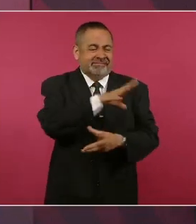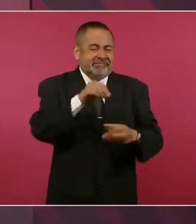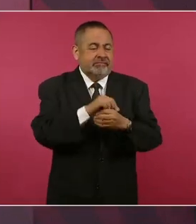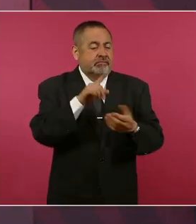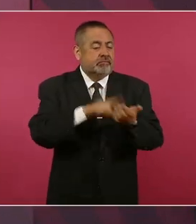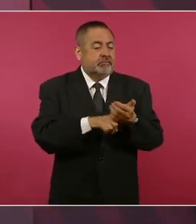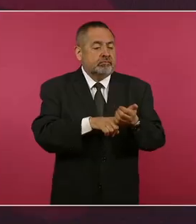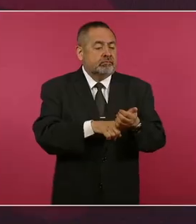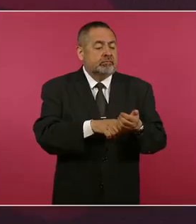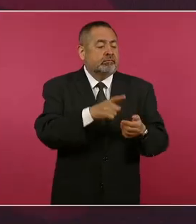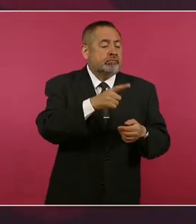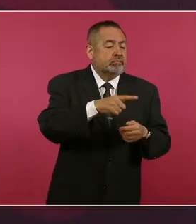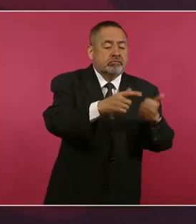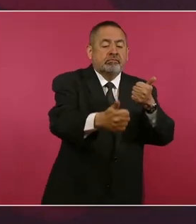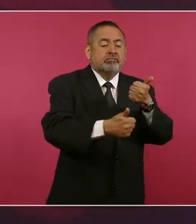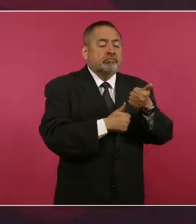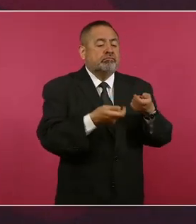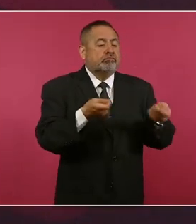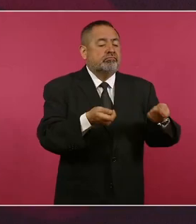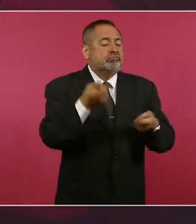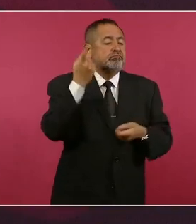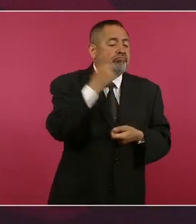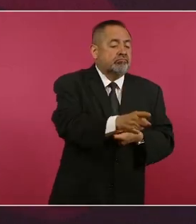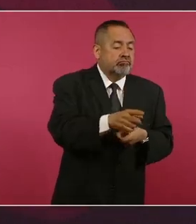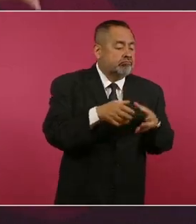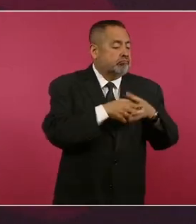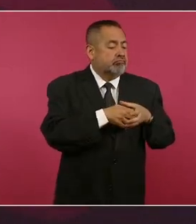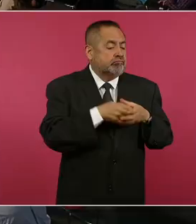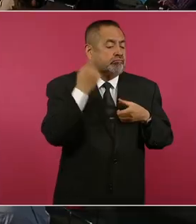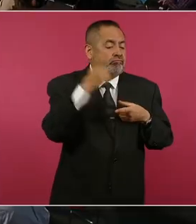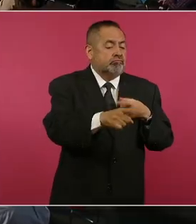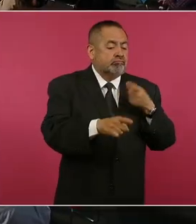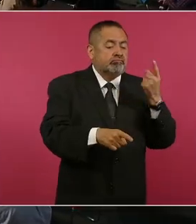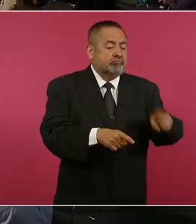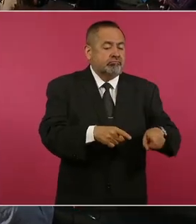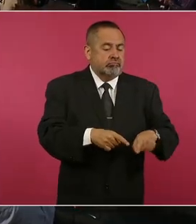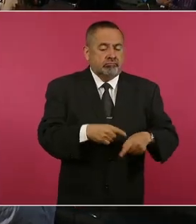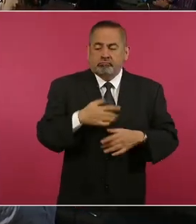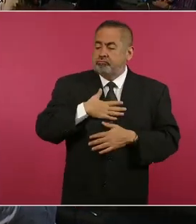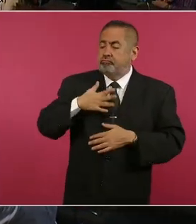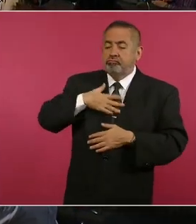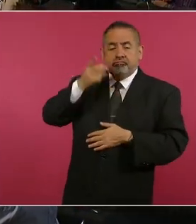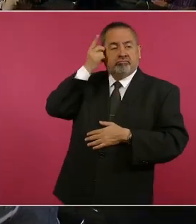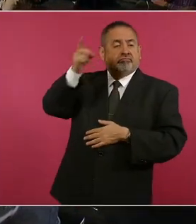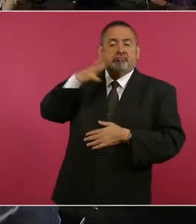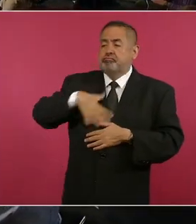de una u otra forma subordinado a la oligarquía, a los que se sentían los dueños de México